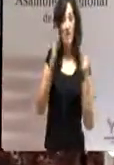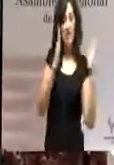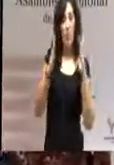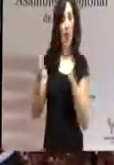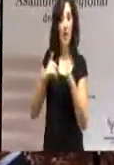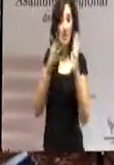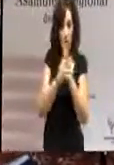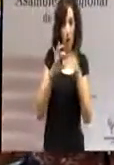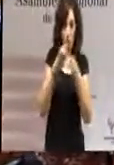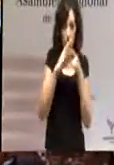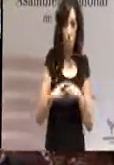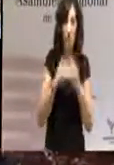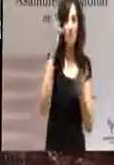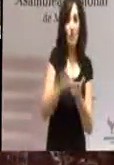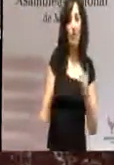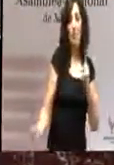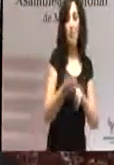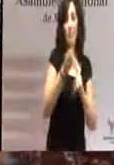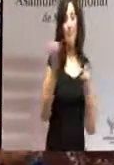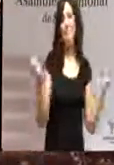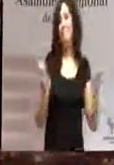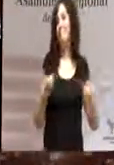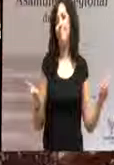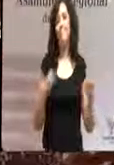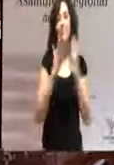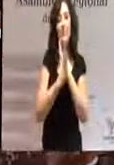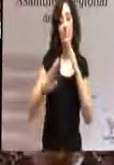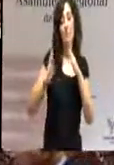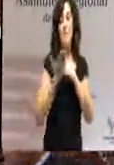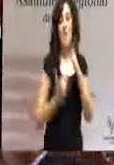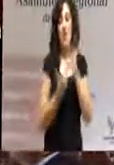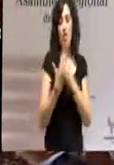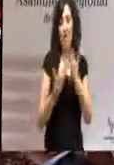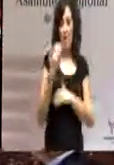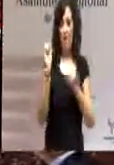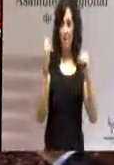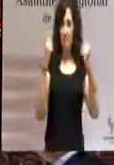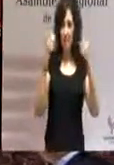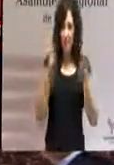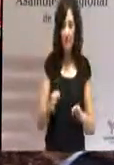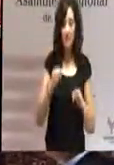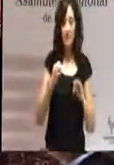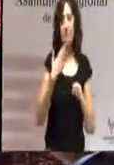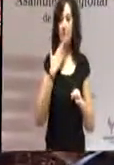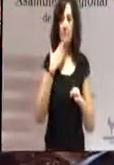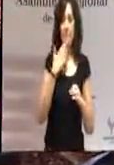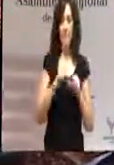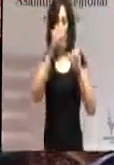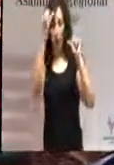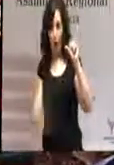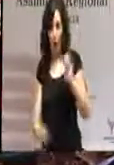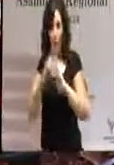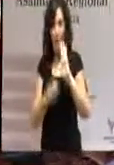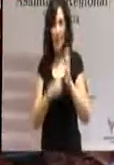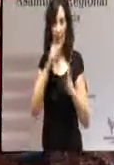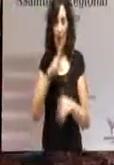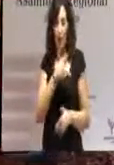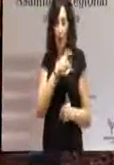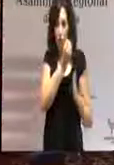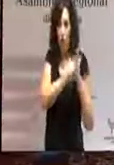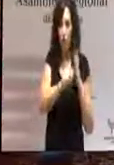la cohesión. Si por media jornada oficial se echa jornada completa, vulnerando